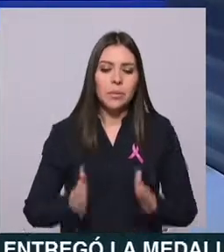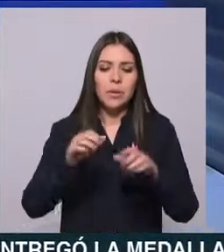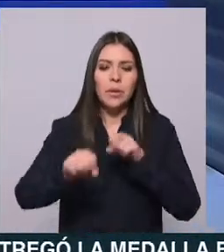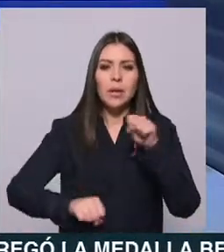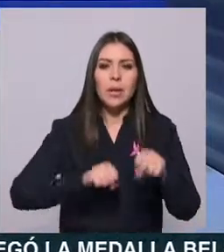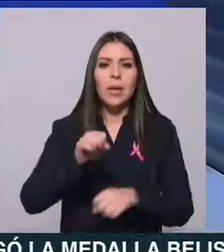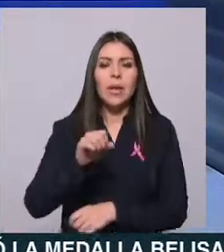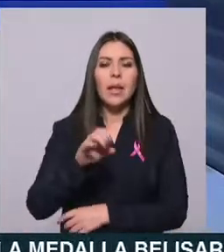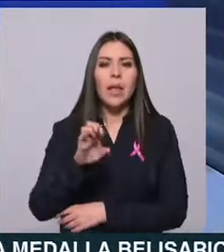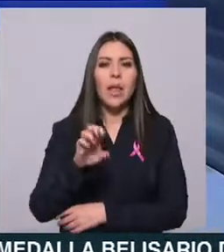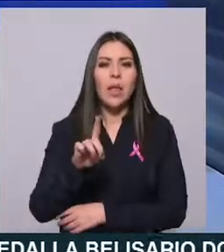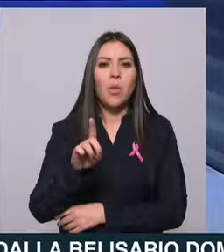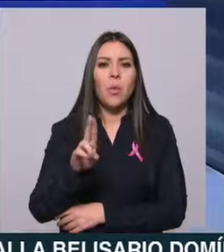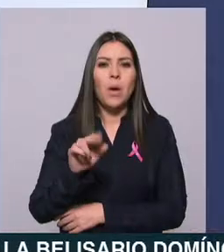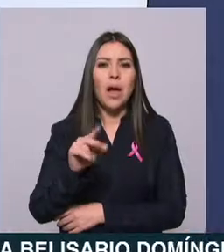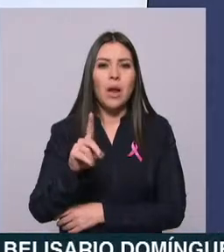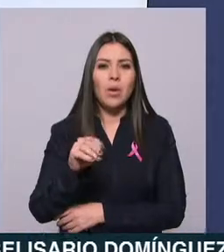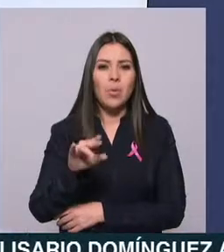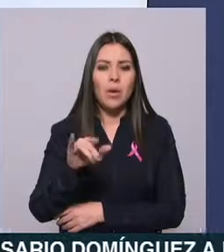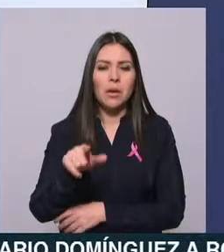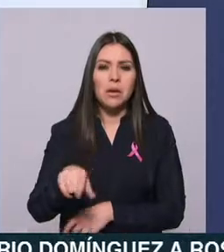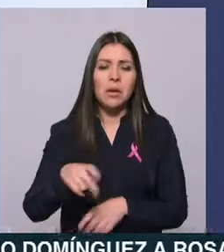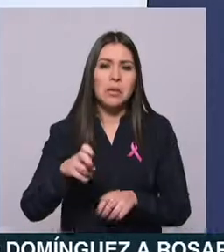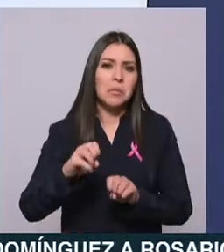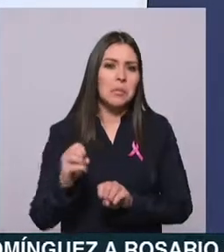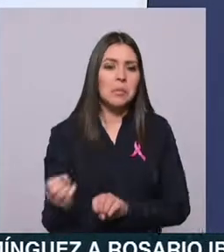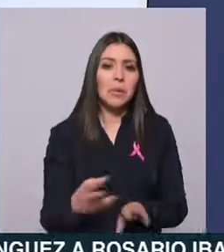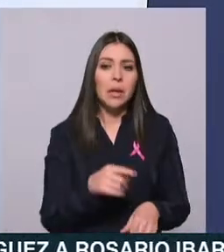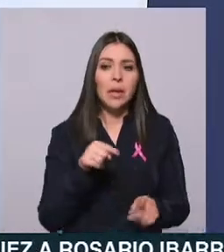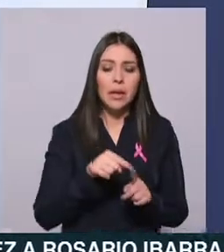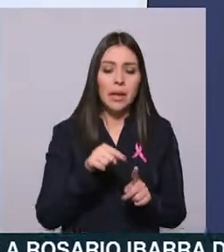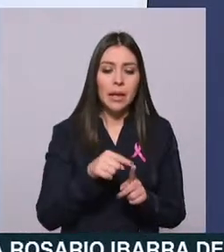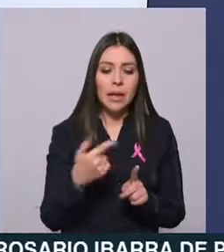verdaderamente abandonada y que esa conectaba a la Gustavo Madero